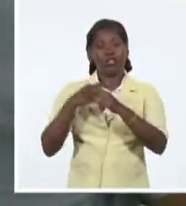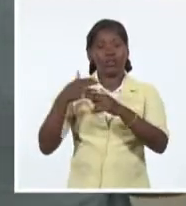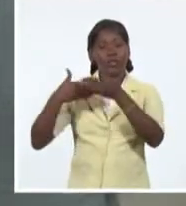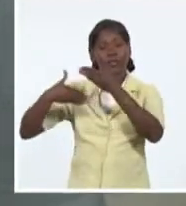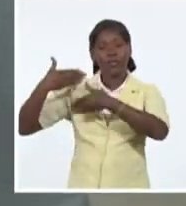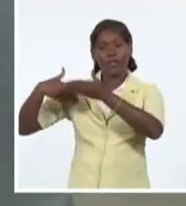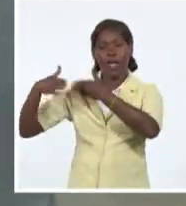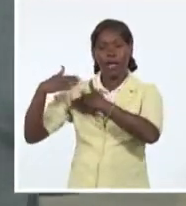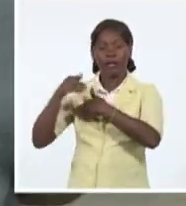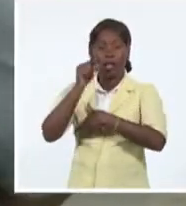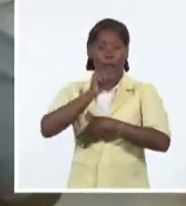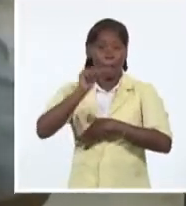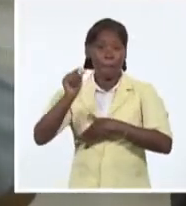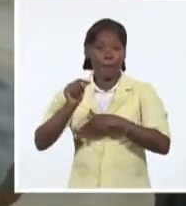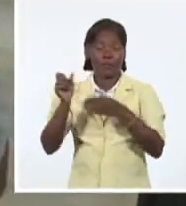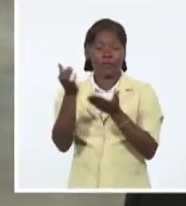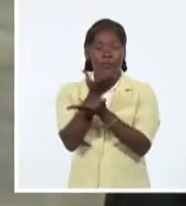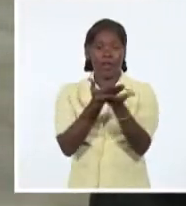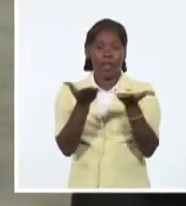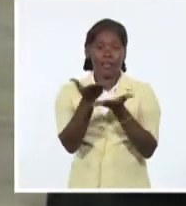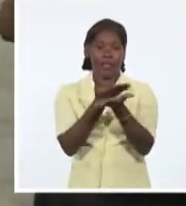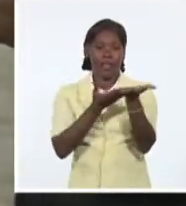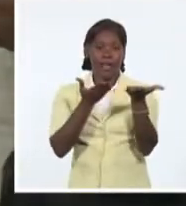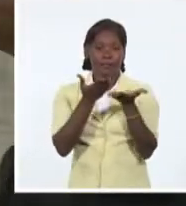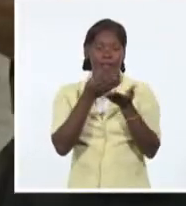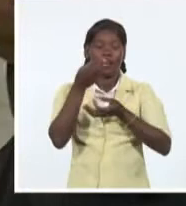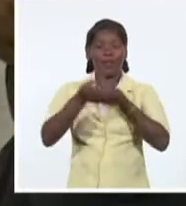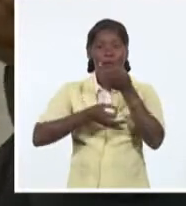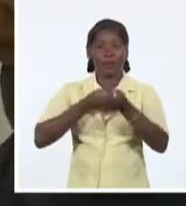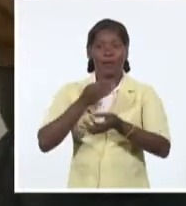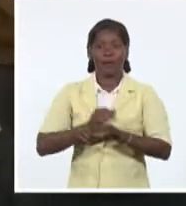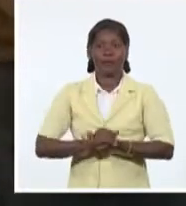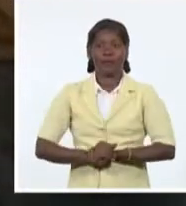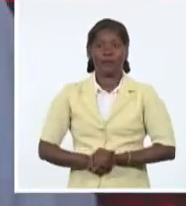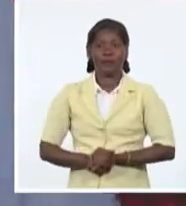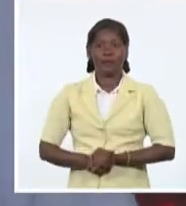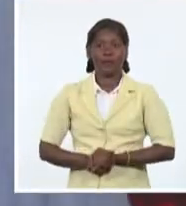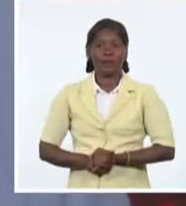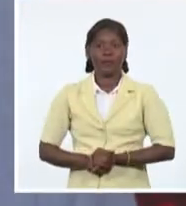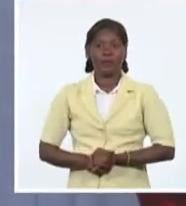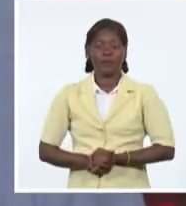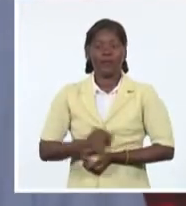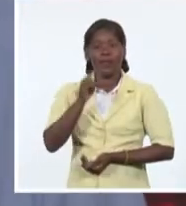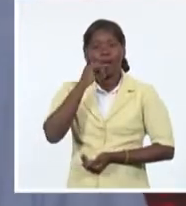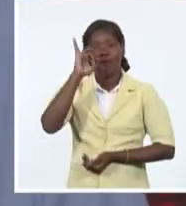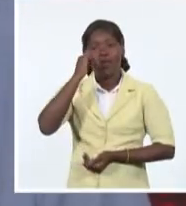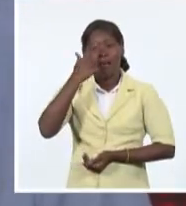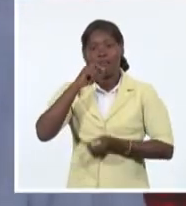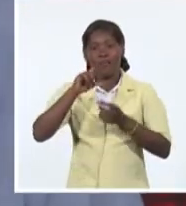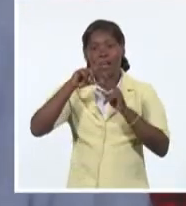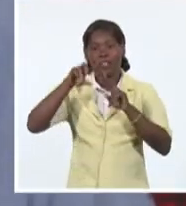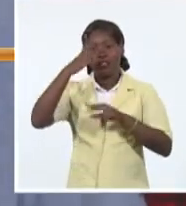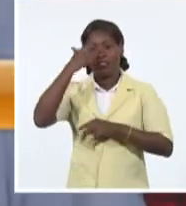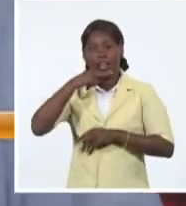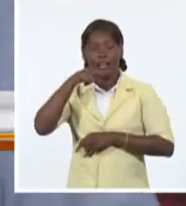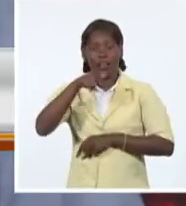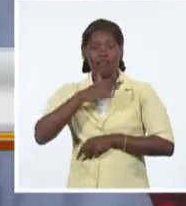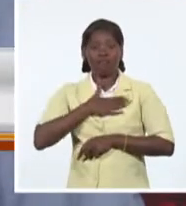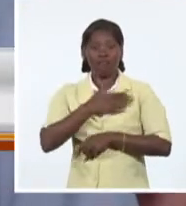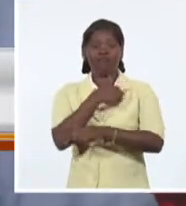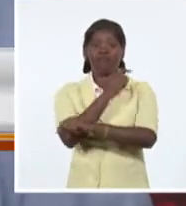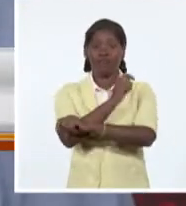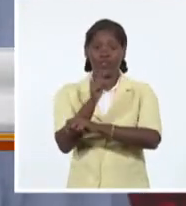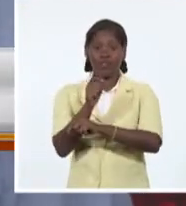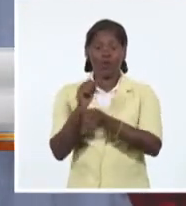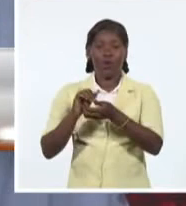compartieron realidades de sus obras Jorge Rodríguez o sea de vernos